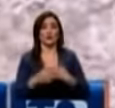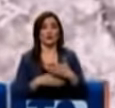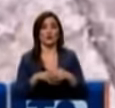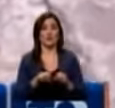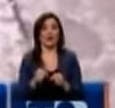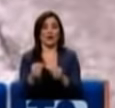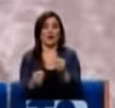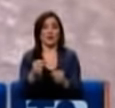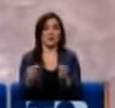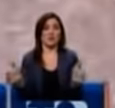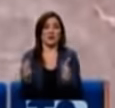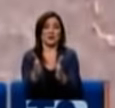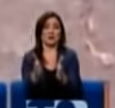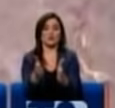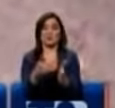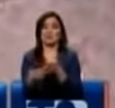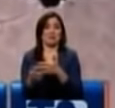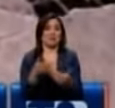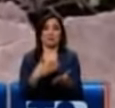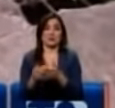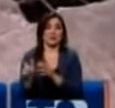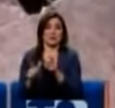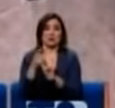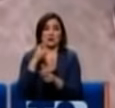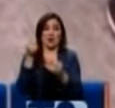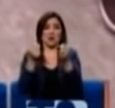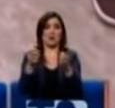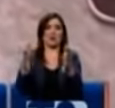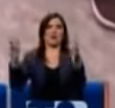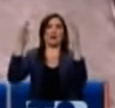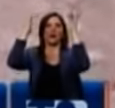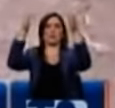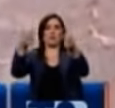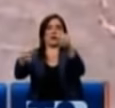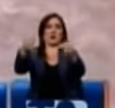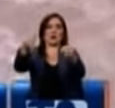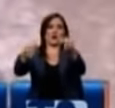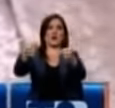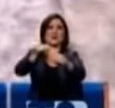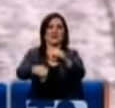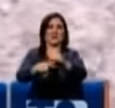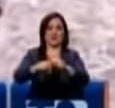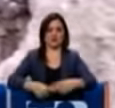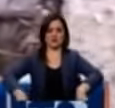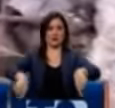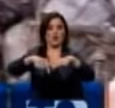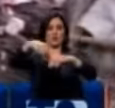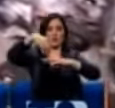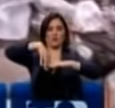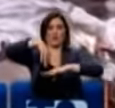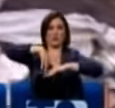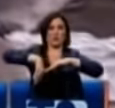carros pequeños, lamentablemente están entrando carros pesados y se ha dañado el colector de aguas lluvias, se ha